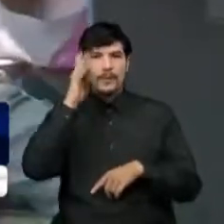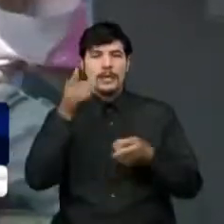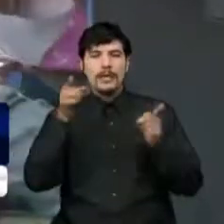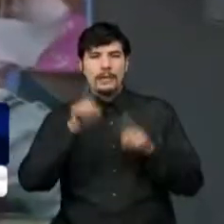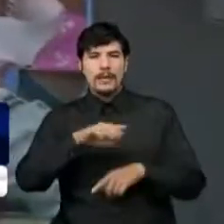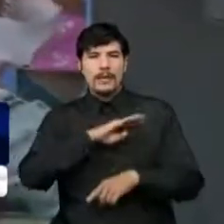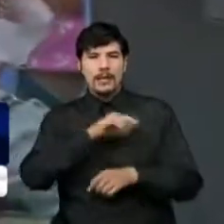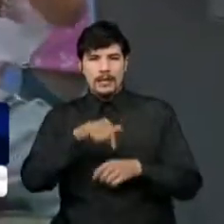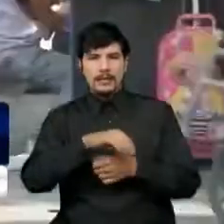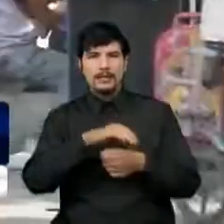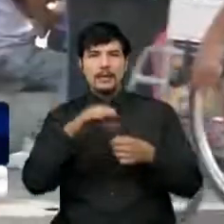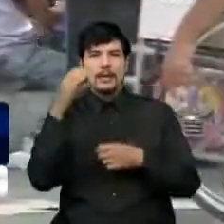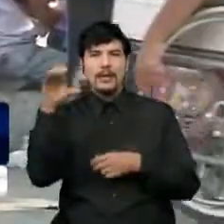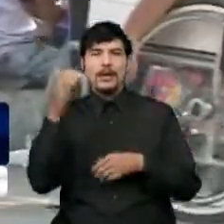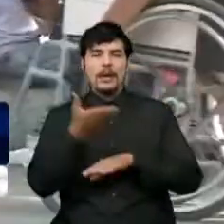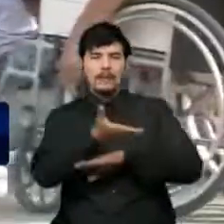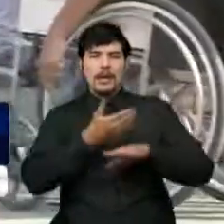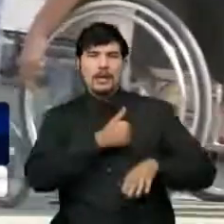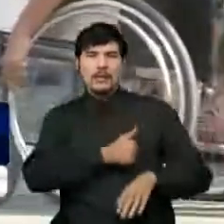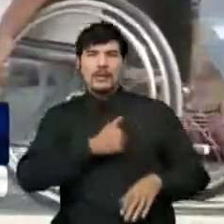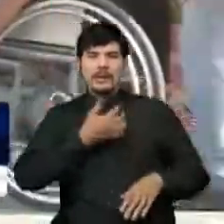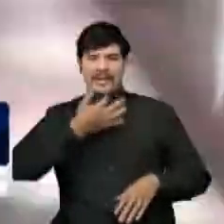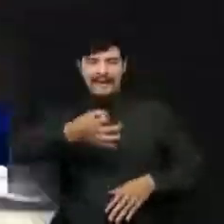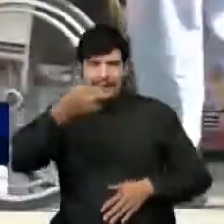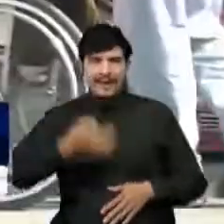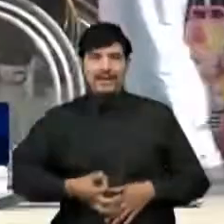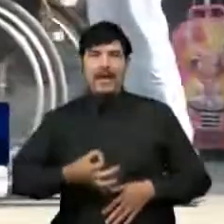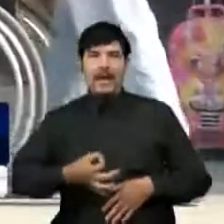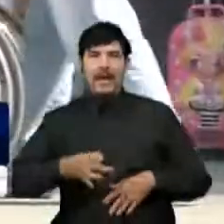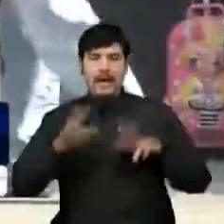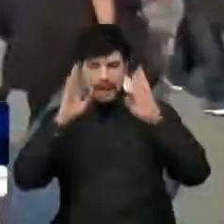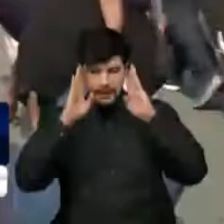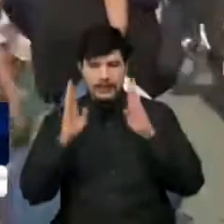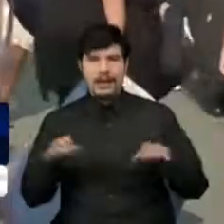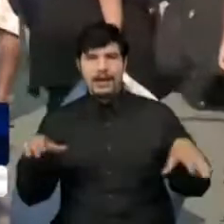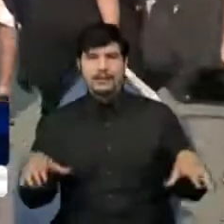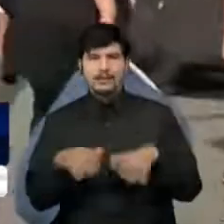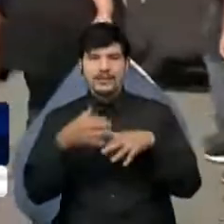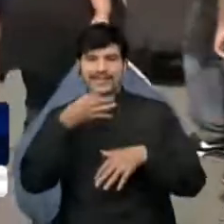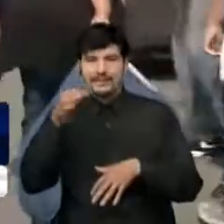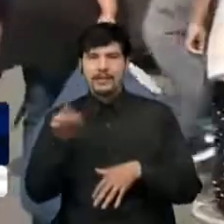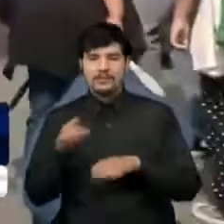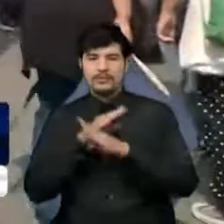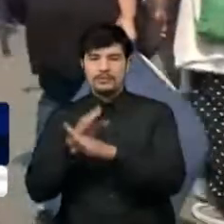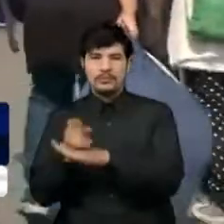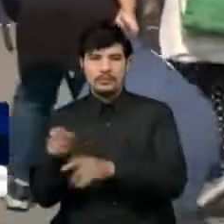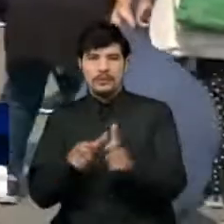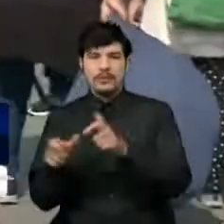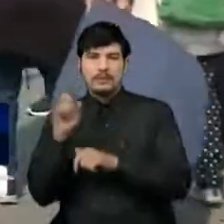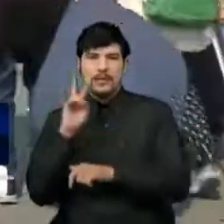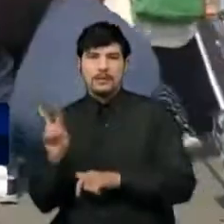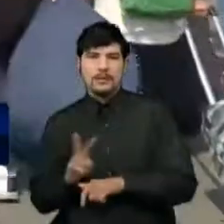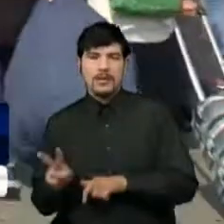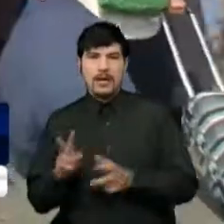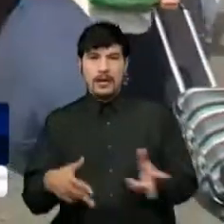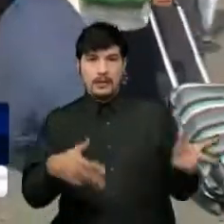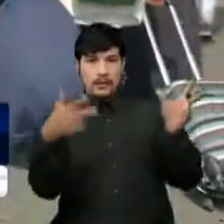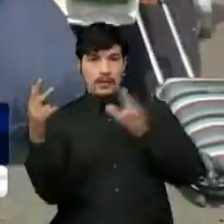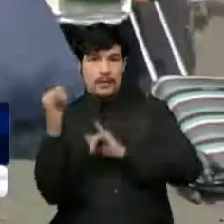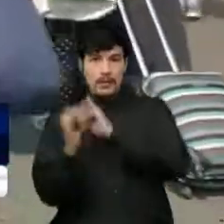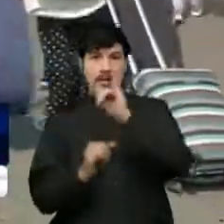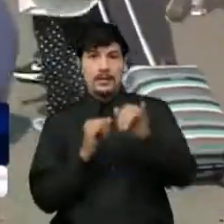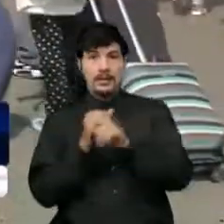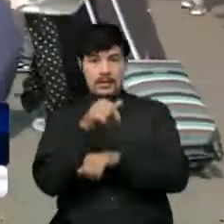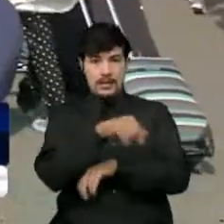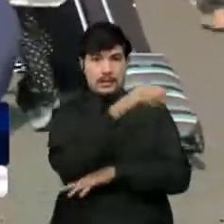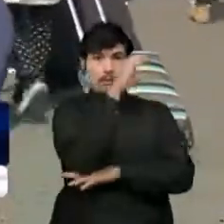alcalde de la ciudad para exigirle medidas reales en el tema fronterizo se habla de que el flujo de personas en los puentes internacionales que